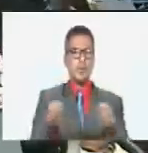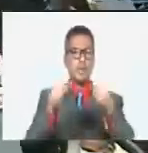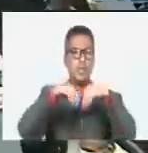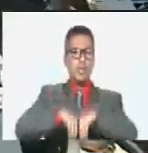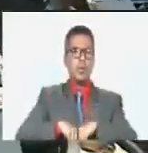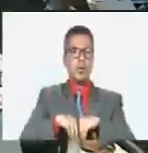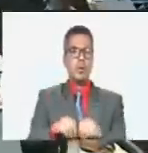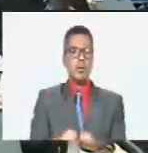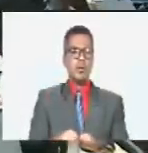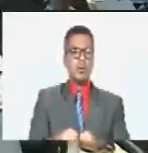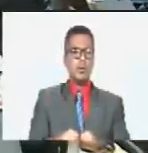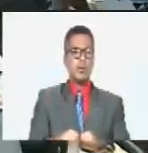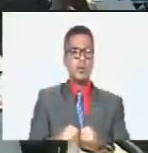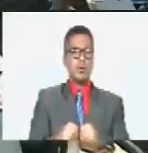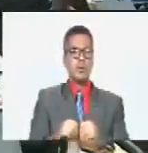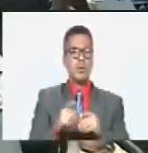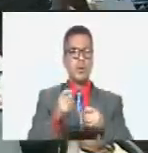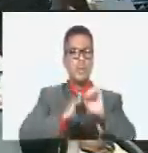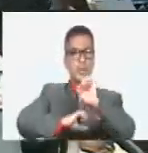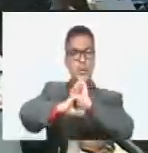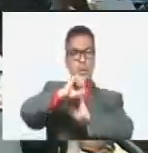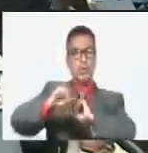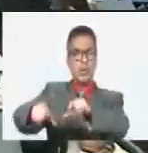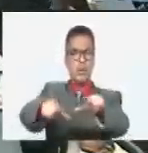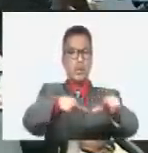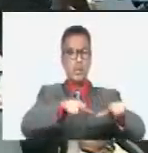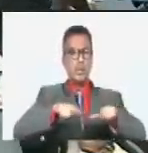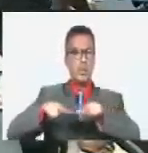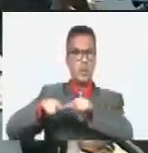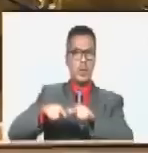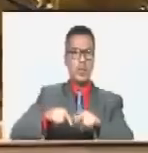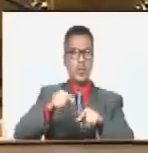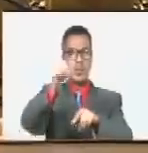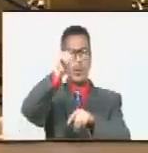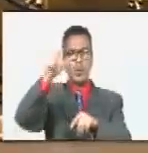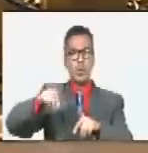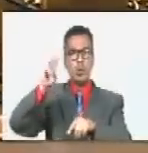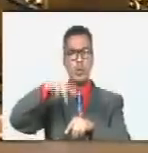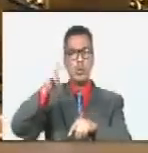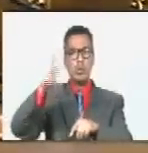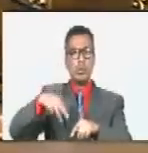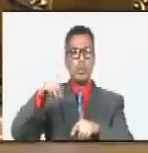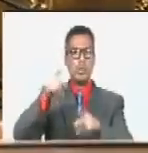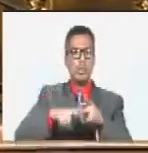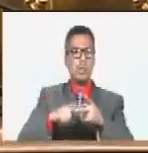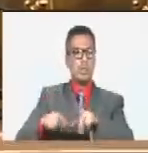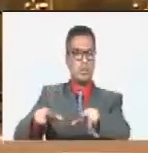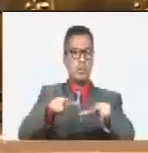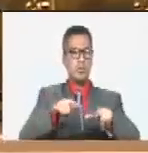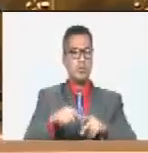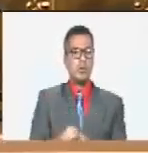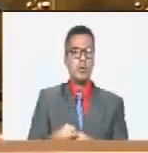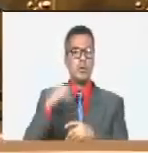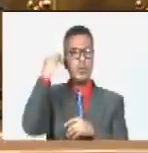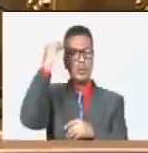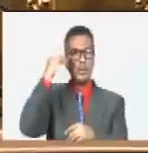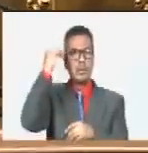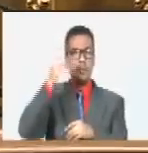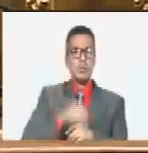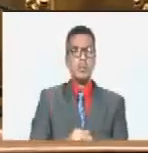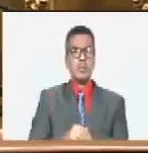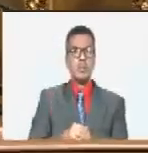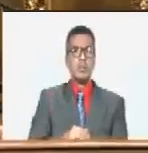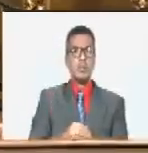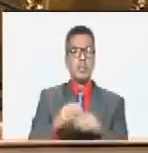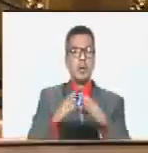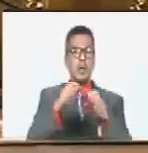Acuerdo para la defensa del territorio de la Guayana Esequiba y la soberanía territorial. Considerando que la Corte Internacional